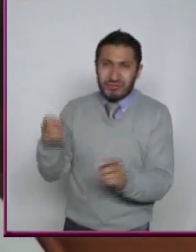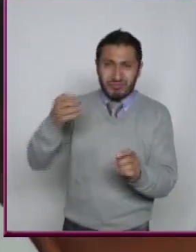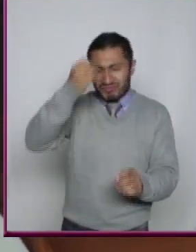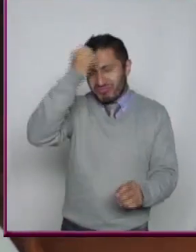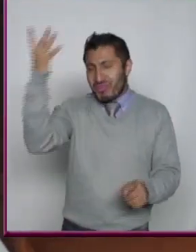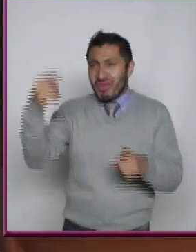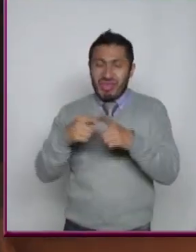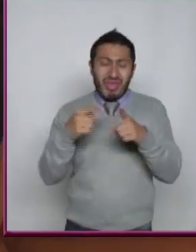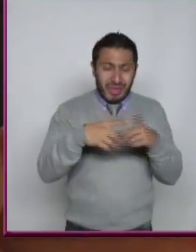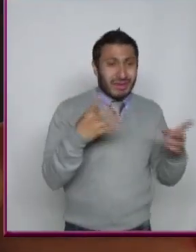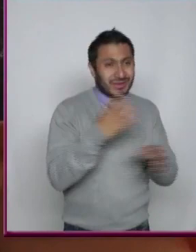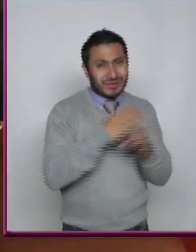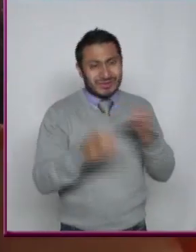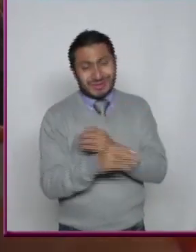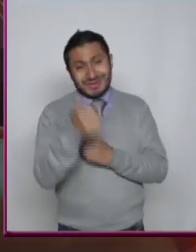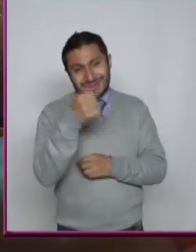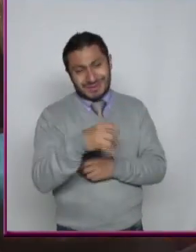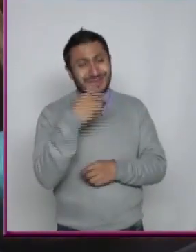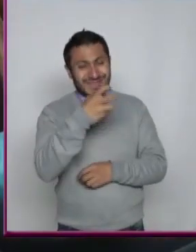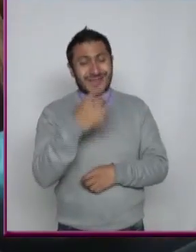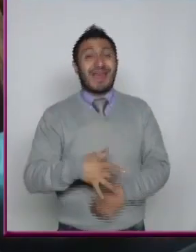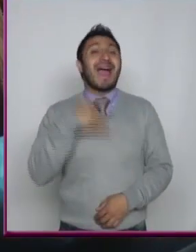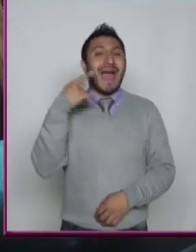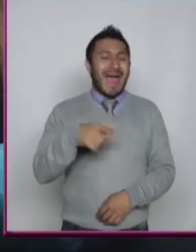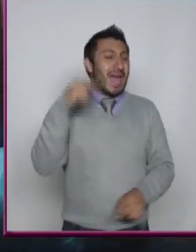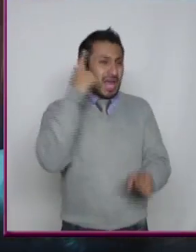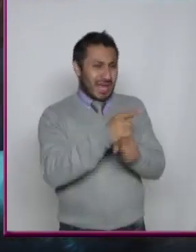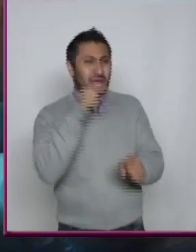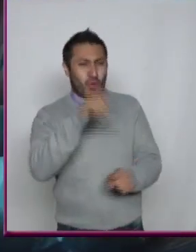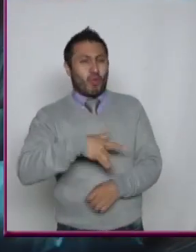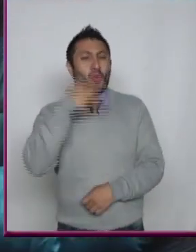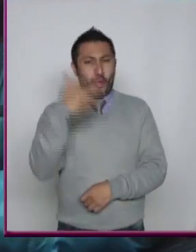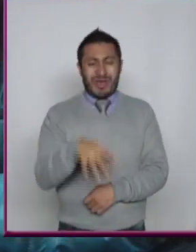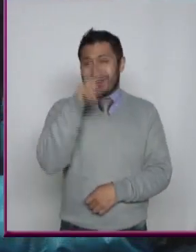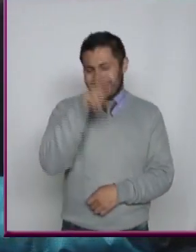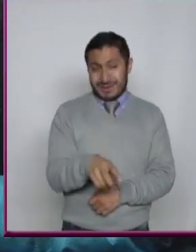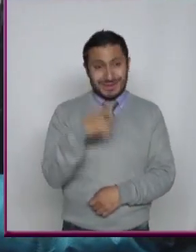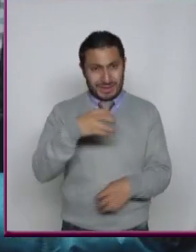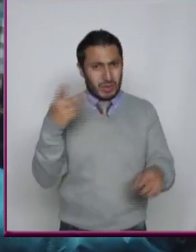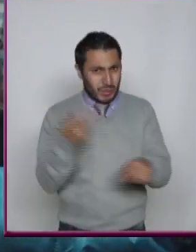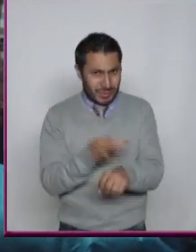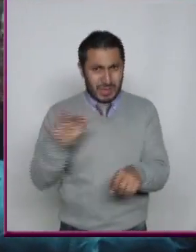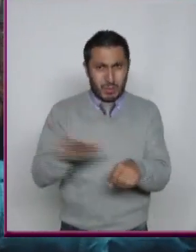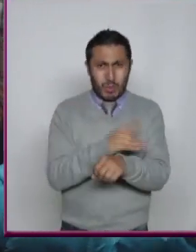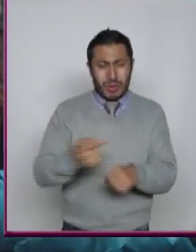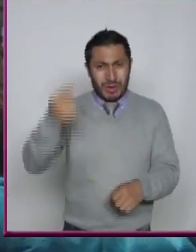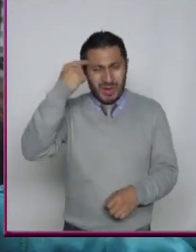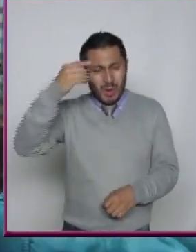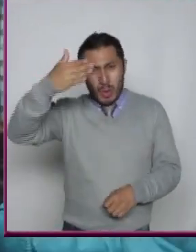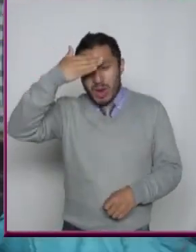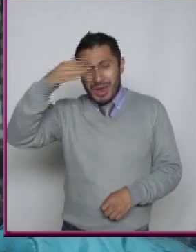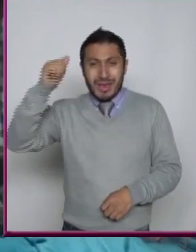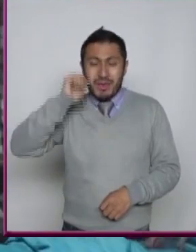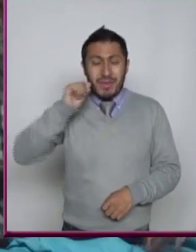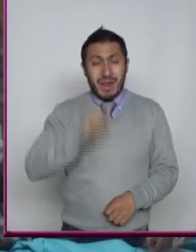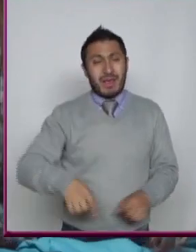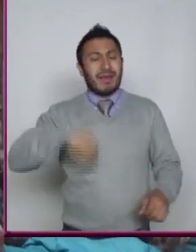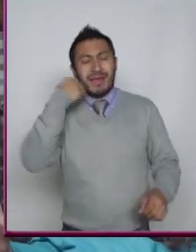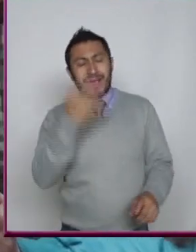así, y es el chiste de, ay, estás enamorado, estás enamorada, ¿verdad? Eso es algo que sucede, porque el pensamiento solo está en quiero a esta